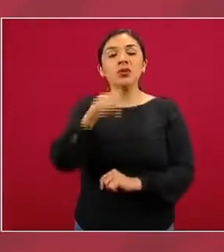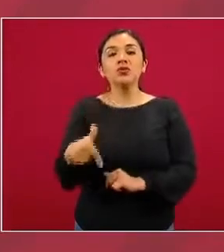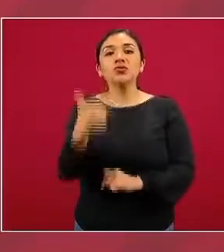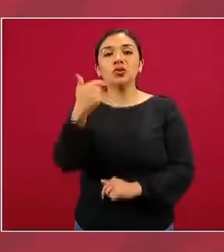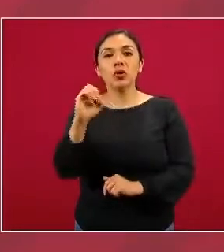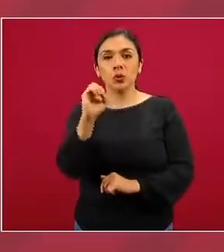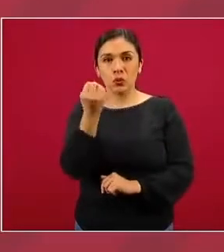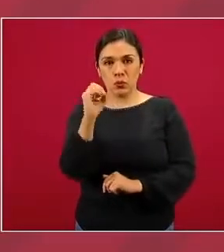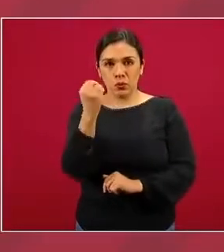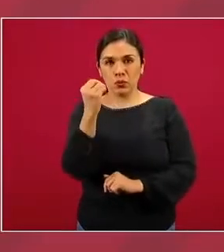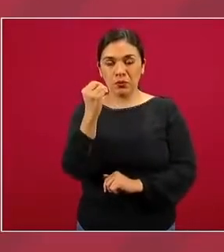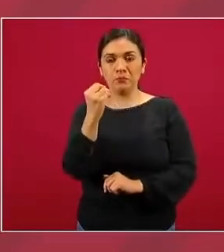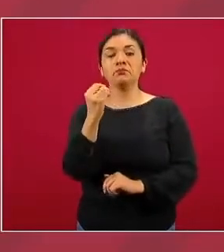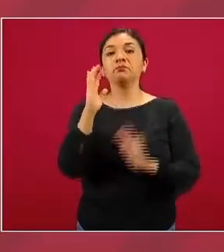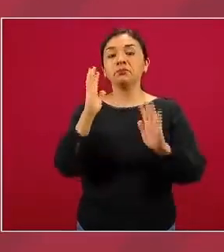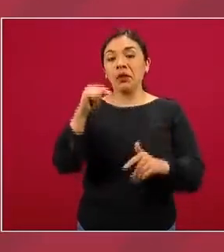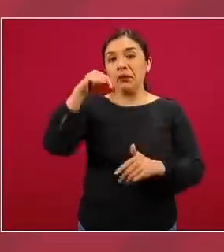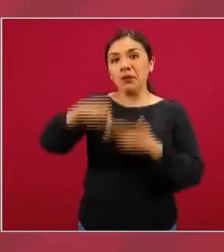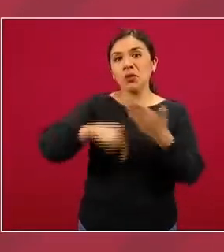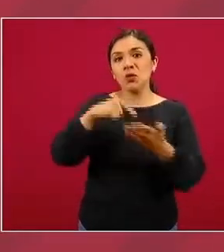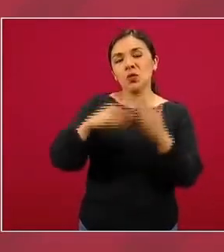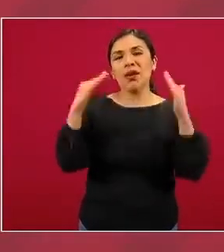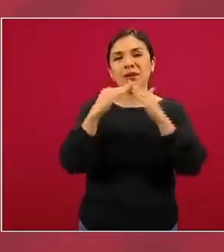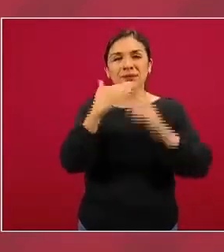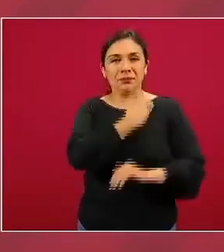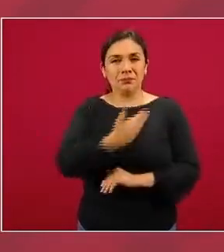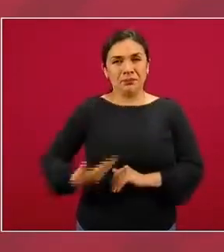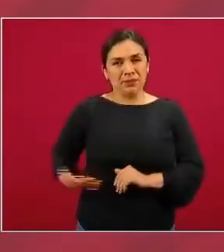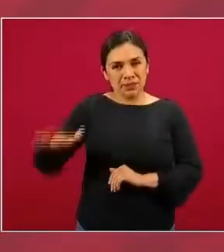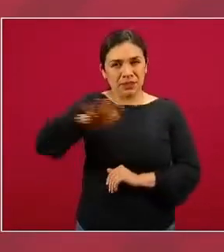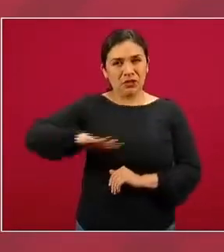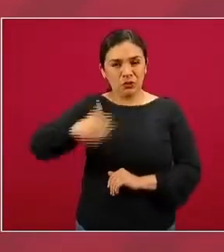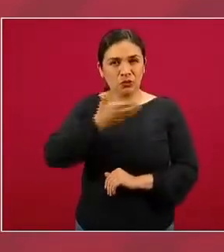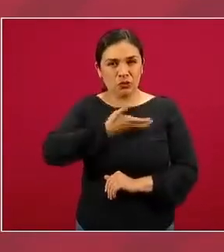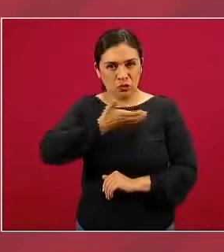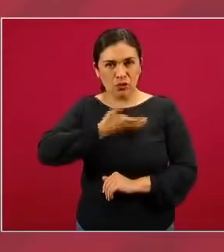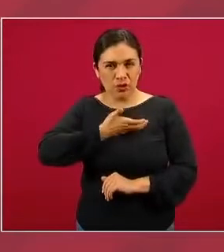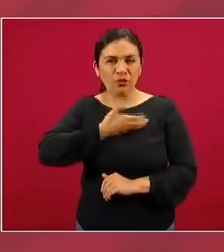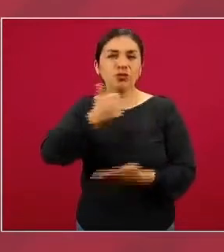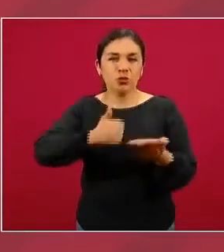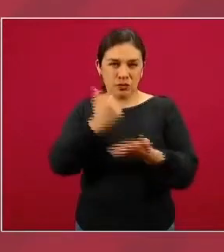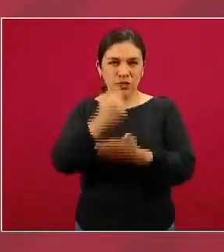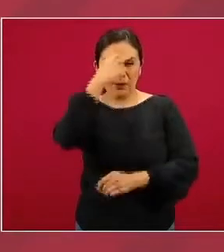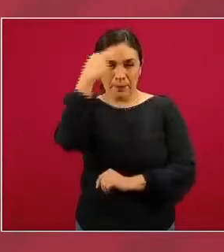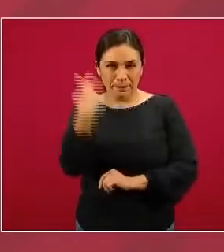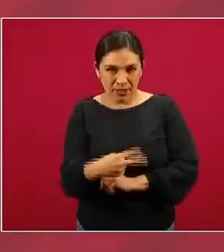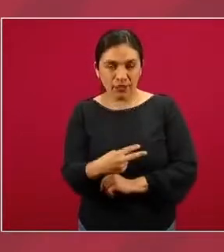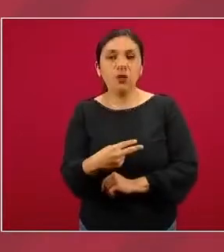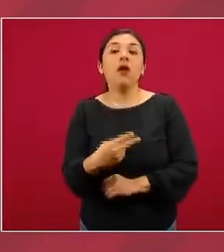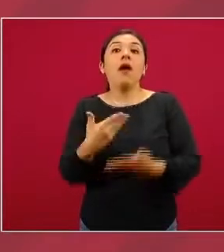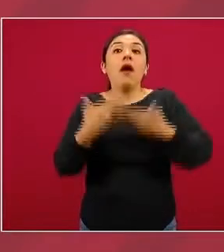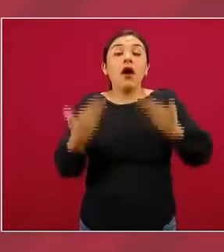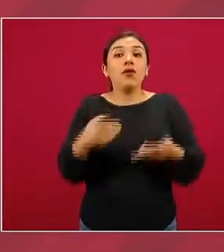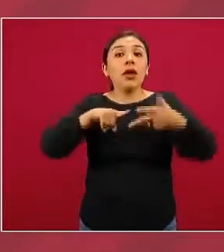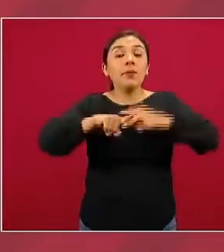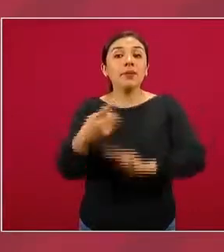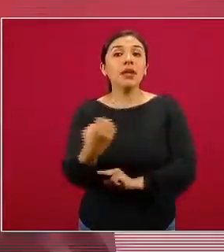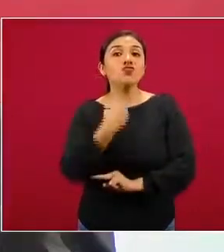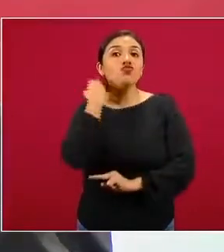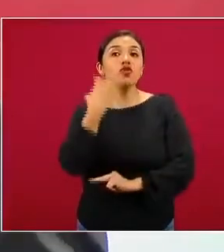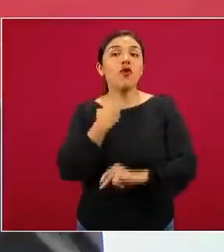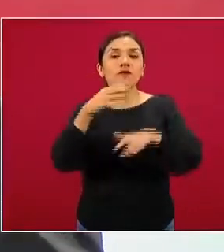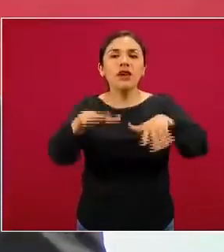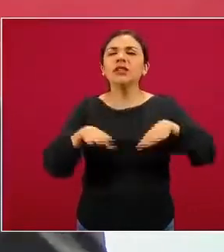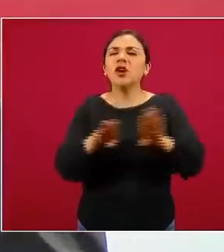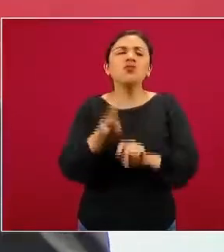octubre y estamos en el Palacio Nacional de México, en la Ciudad de México, y vamos a iniciar la conferencia de prensa